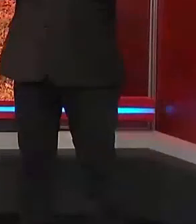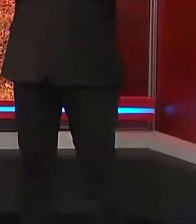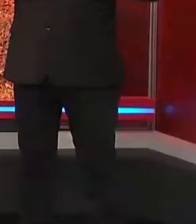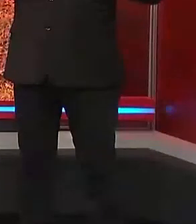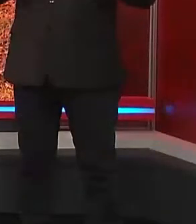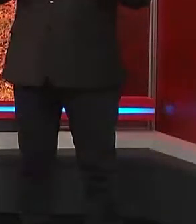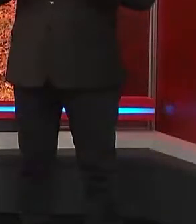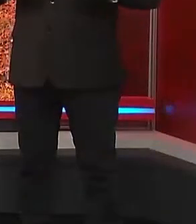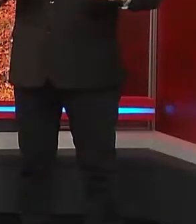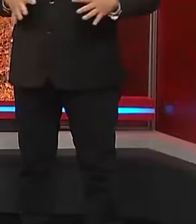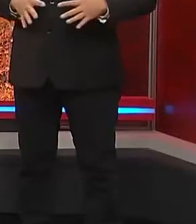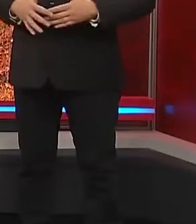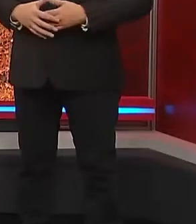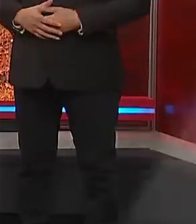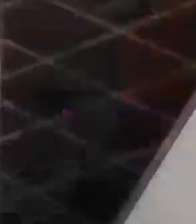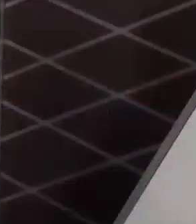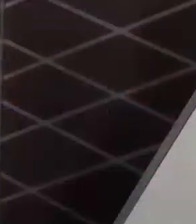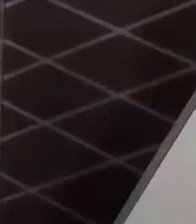Otoño.